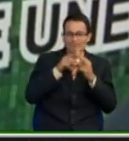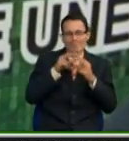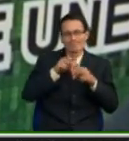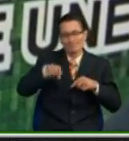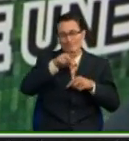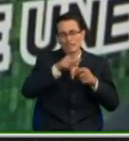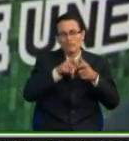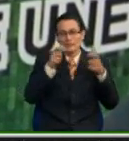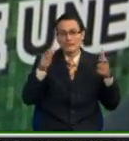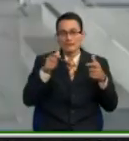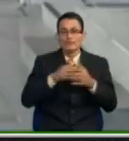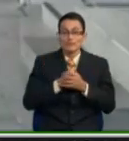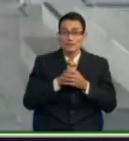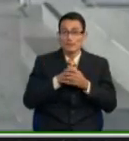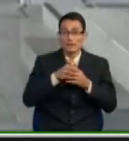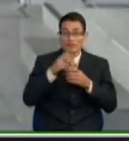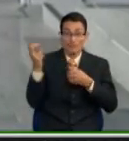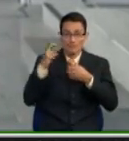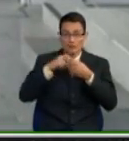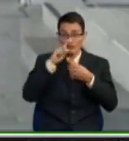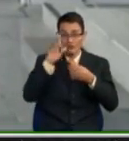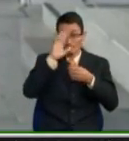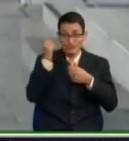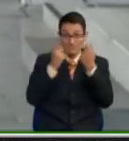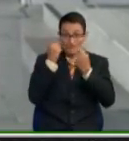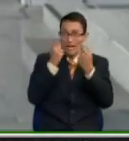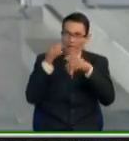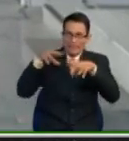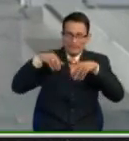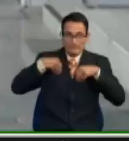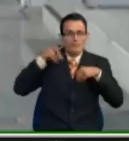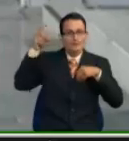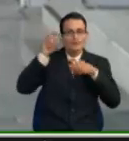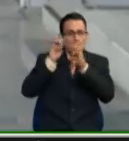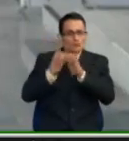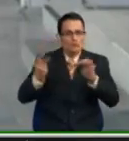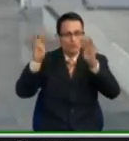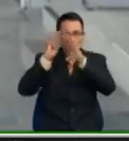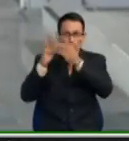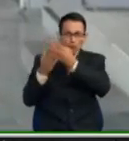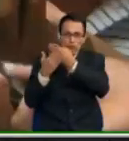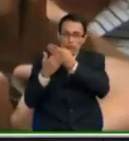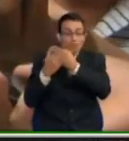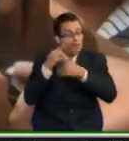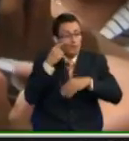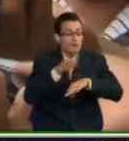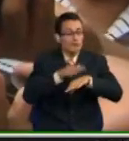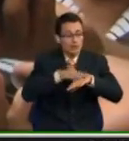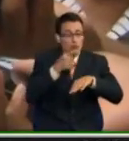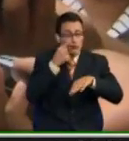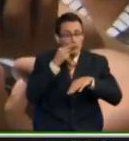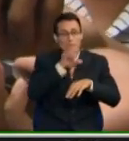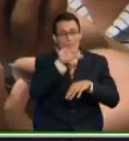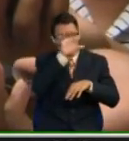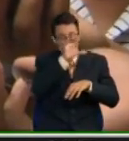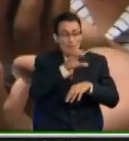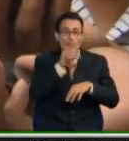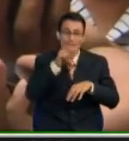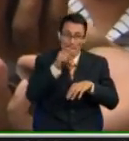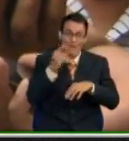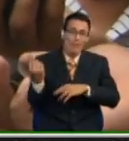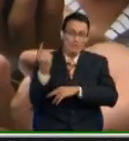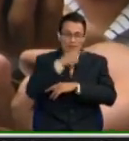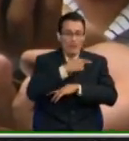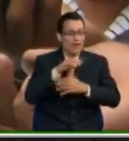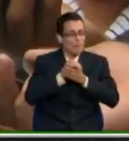acató una iniciativa de la organización de las naciones unidas que dice que hay que sacar tiempo en los países para celebrar el día